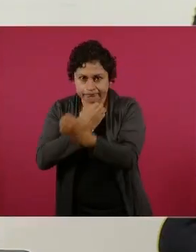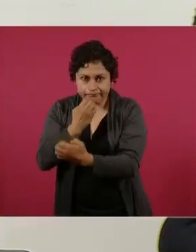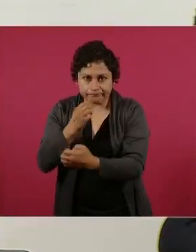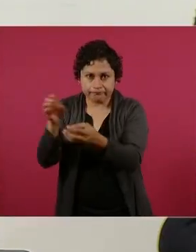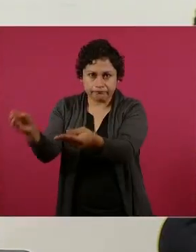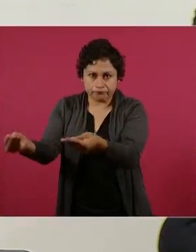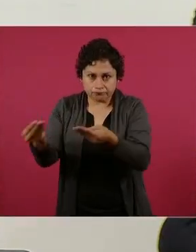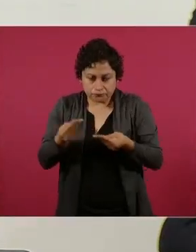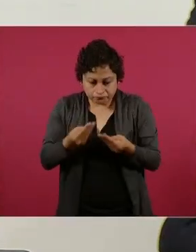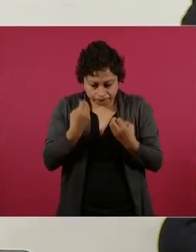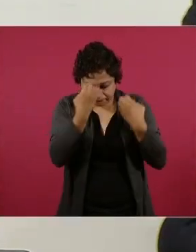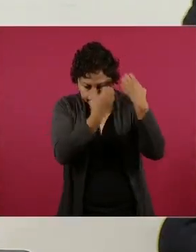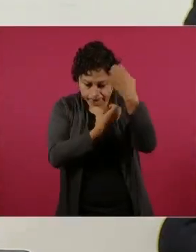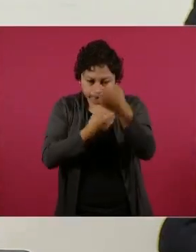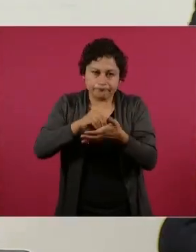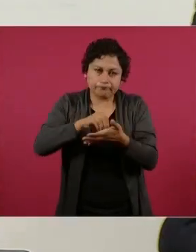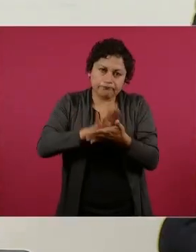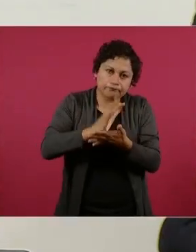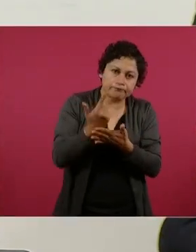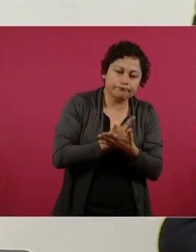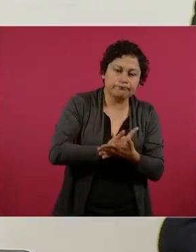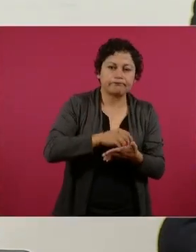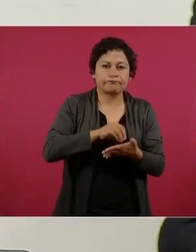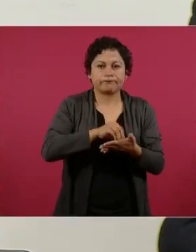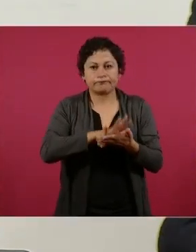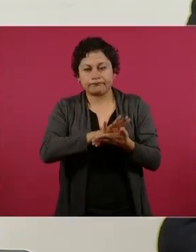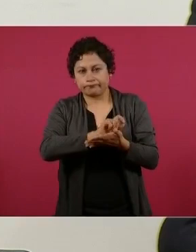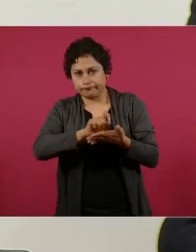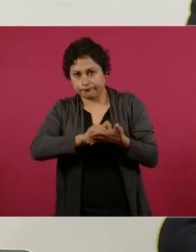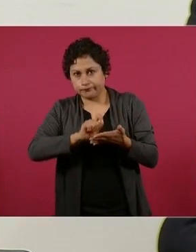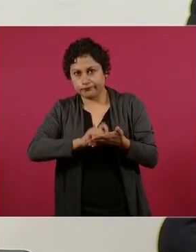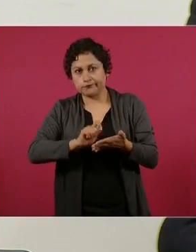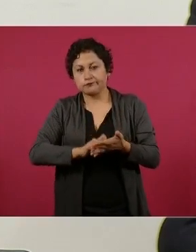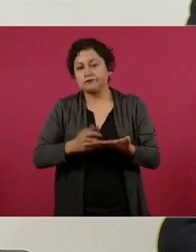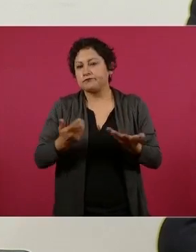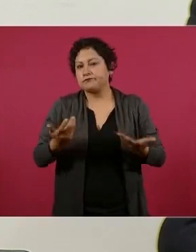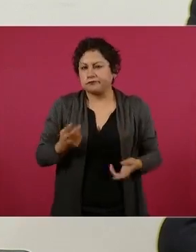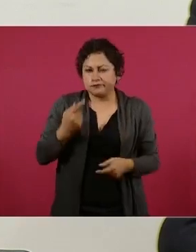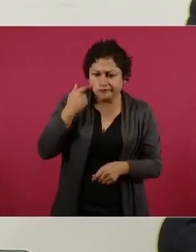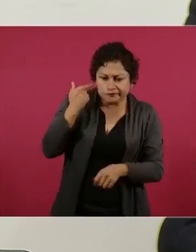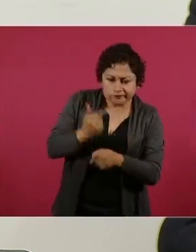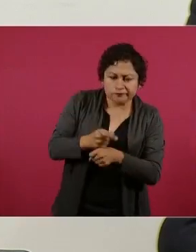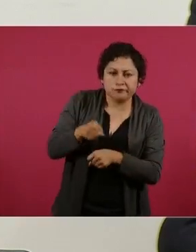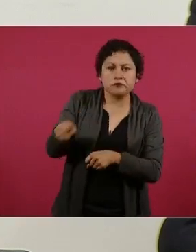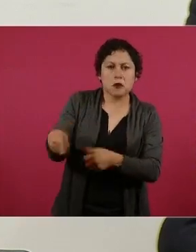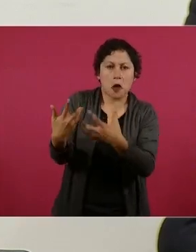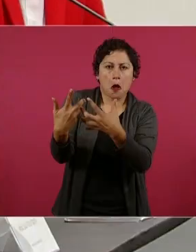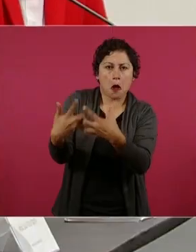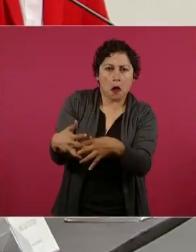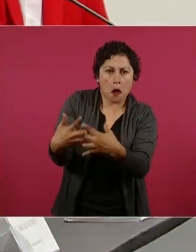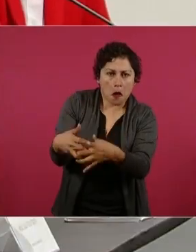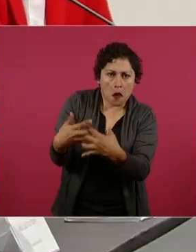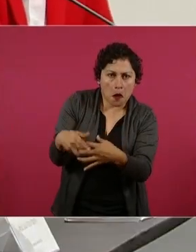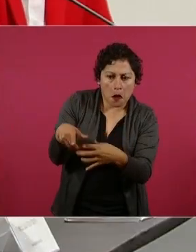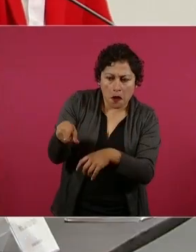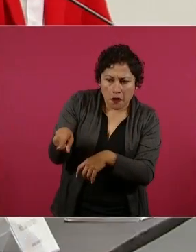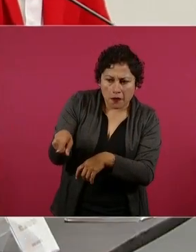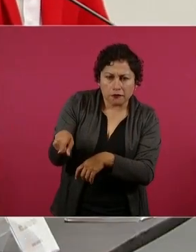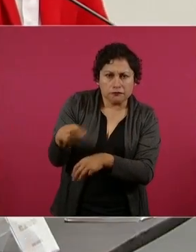ese aseguramiento y no la maquinaria que está ahí o que se aseguró en ese momento